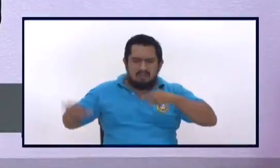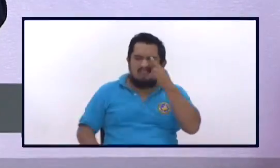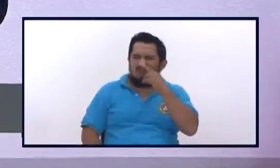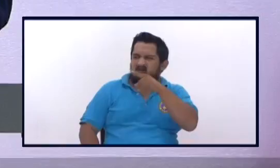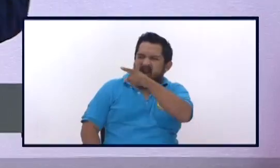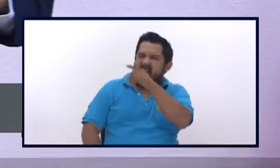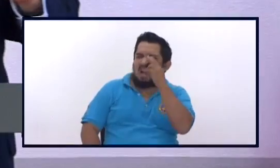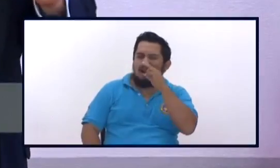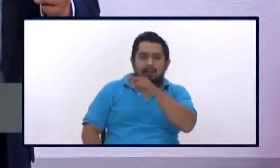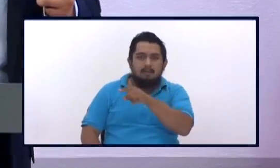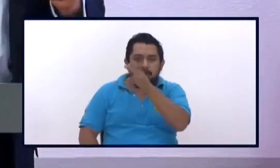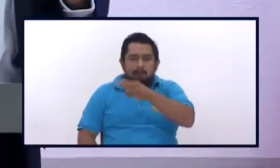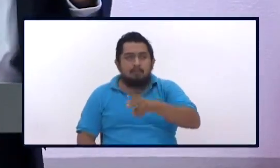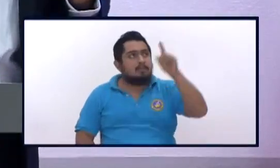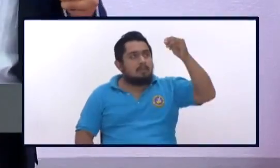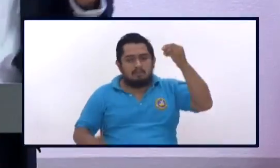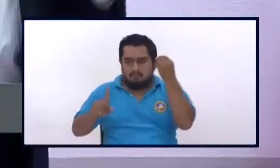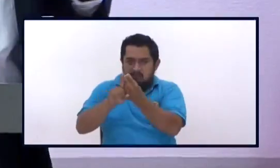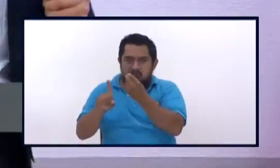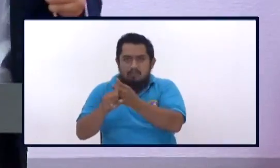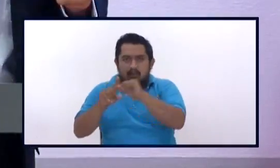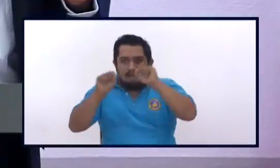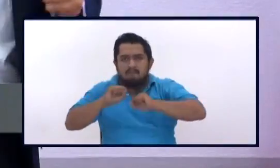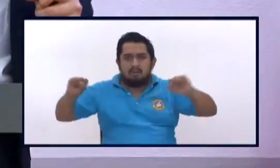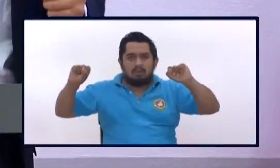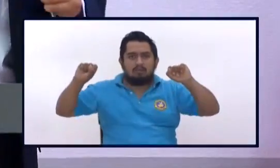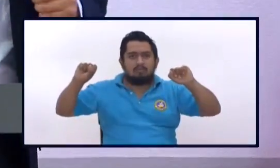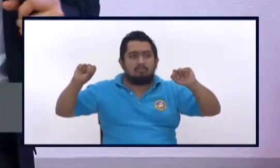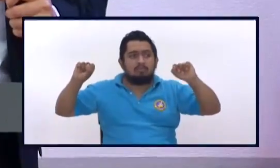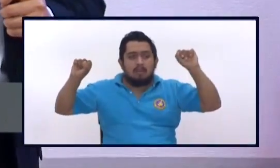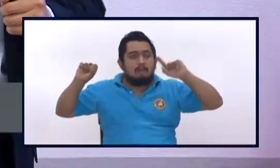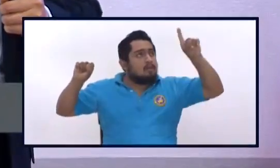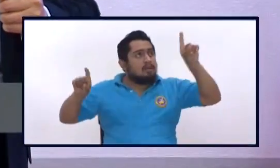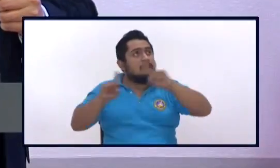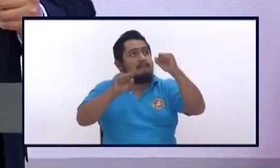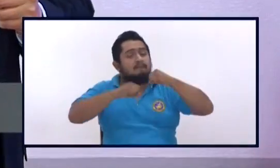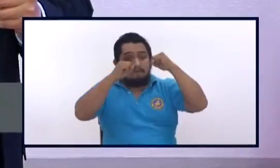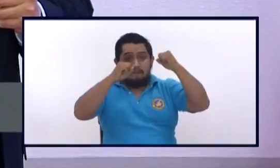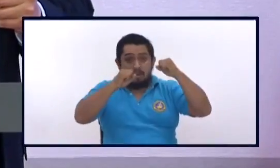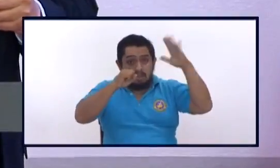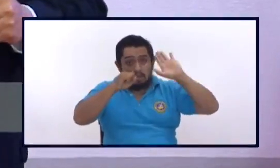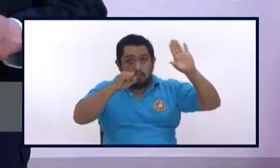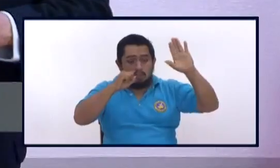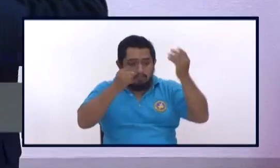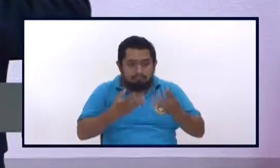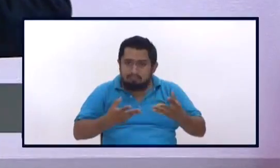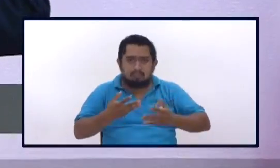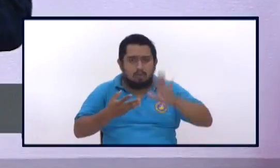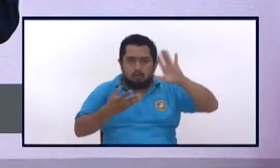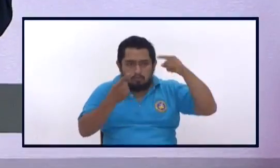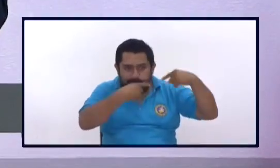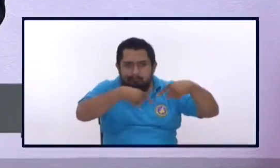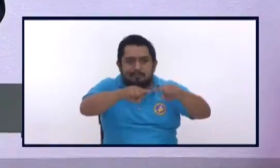el poder de dios se manifestó en él porque el poder de dios nunca deja de ser a pesar de nuestros